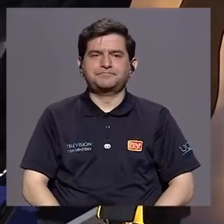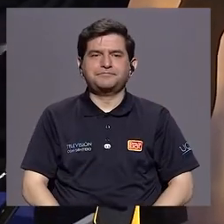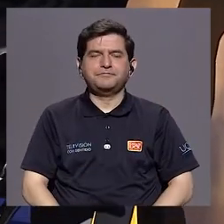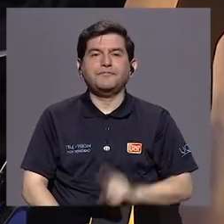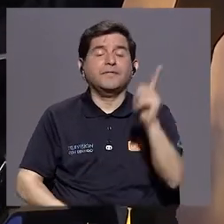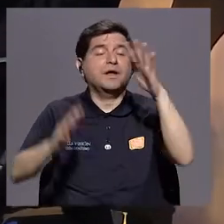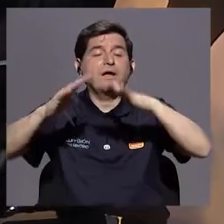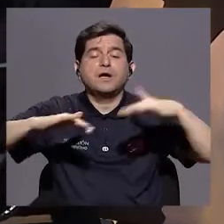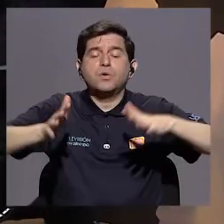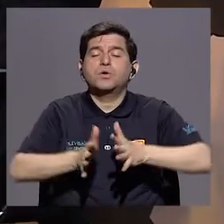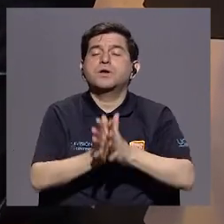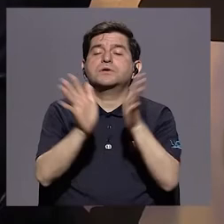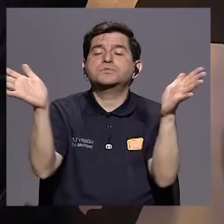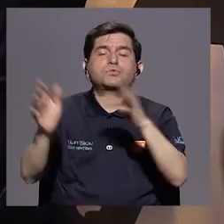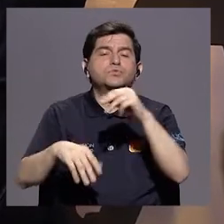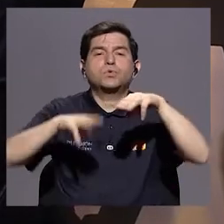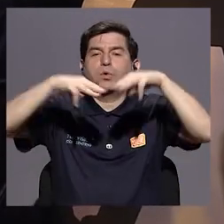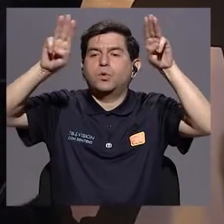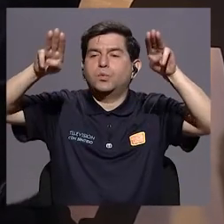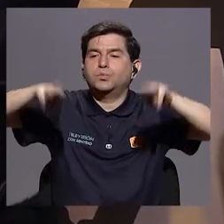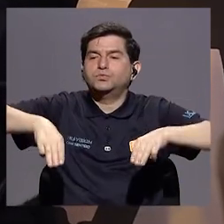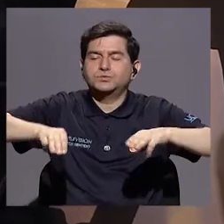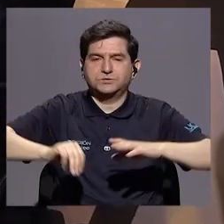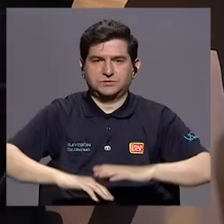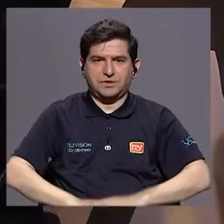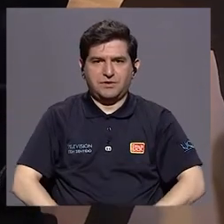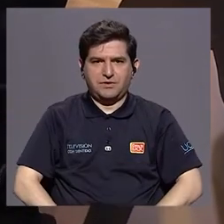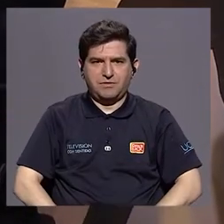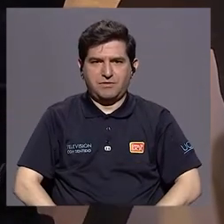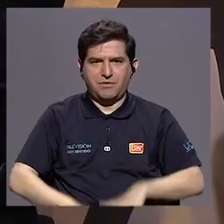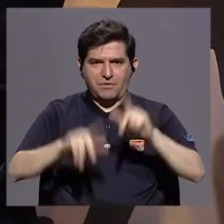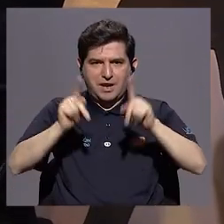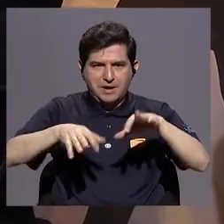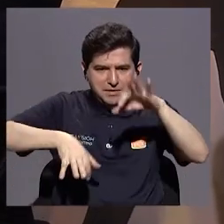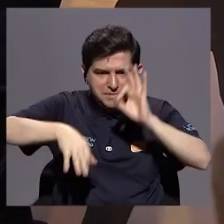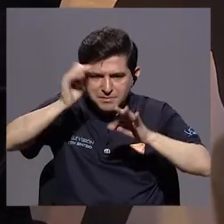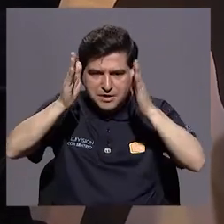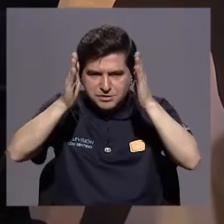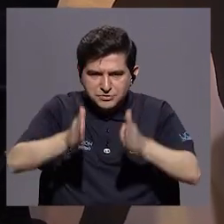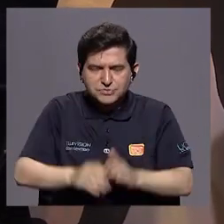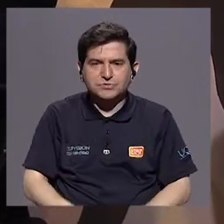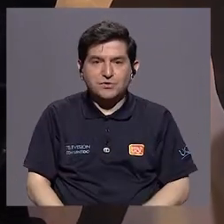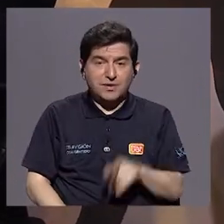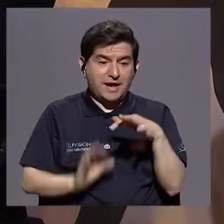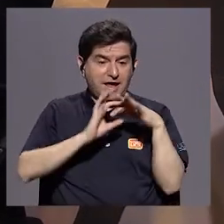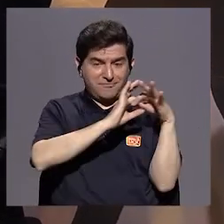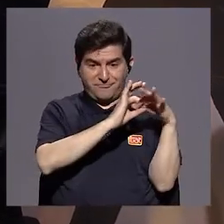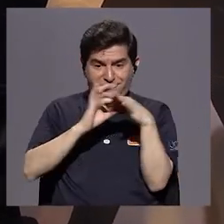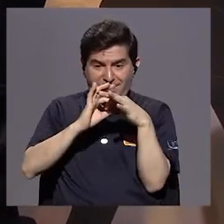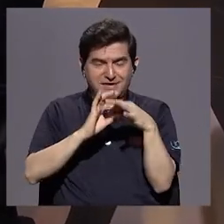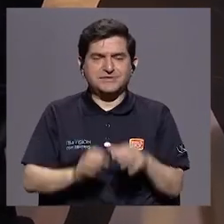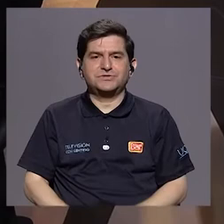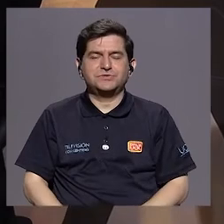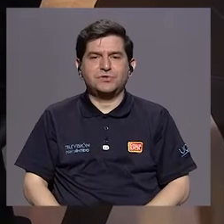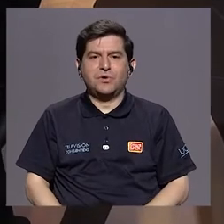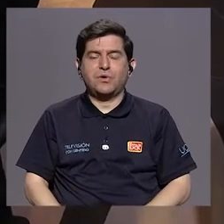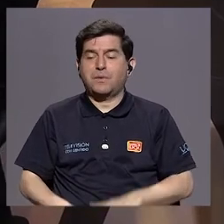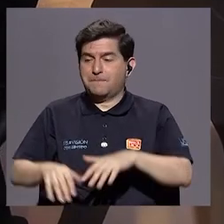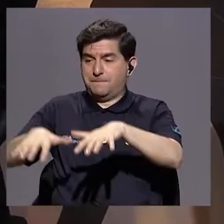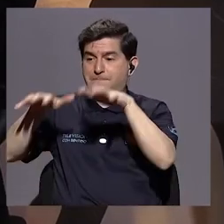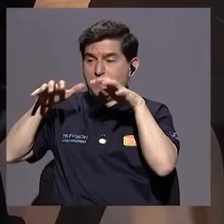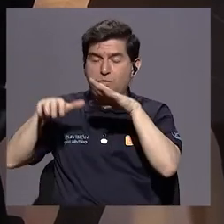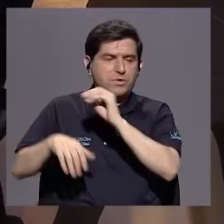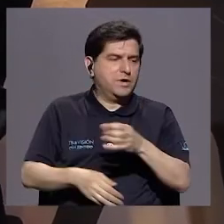en un espacio público o en un museo el curador entra en esta relación entre el público y el artista